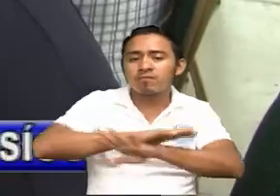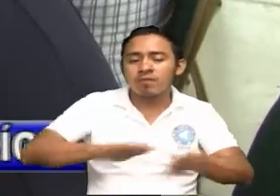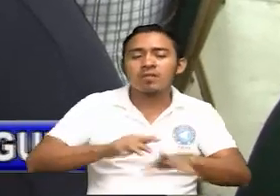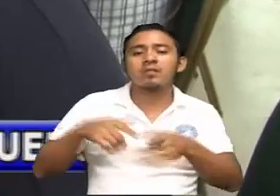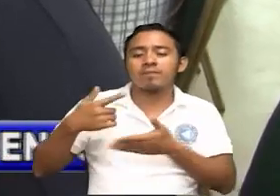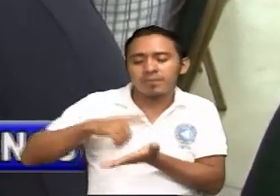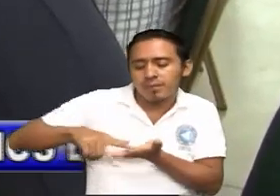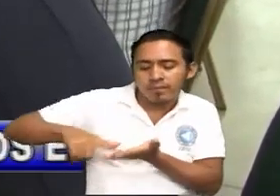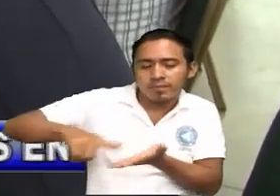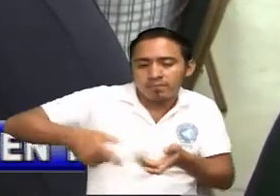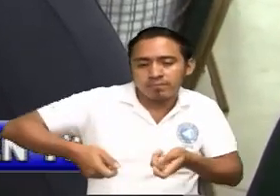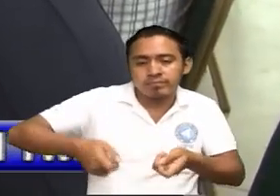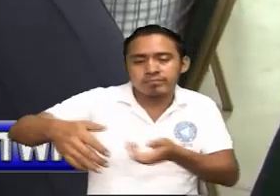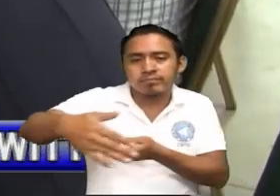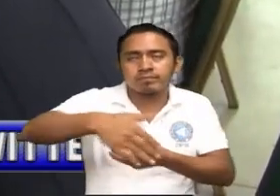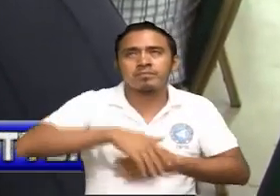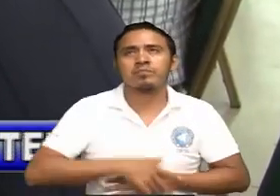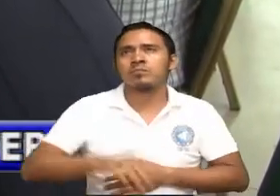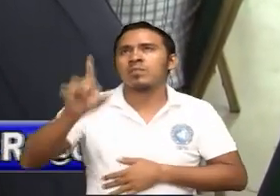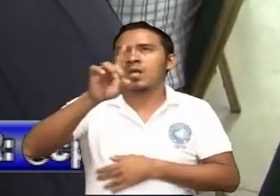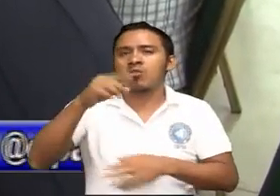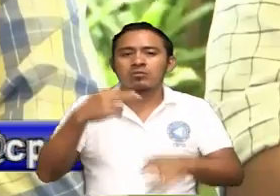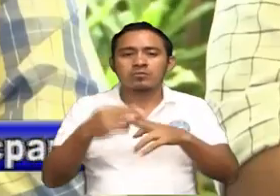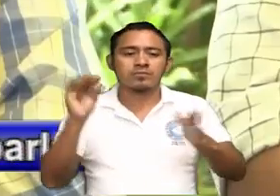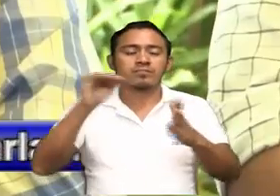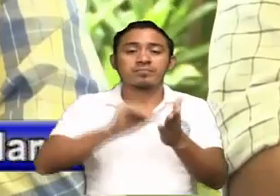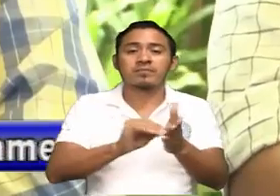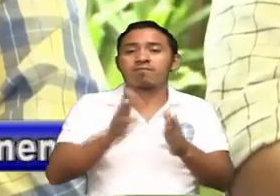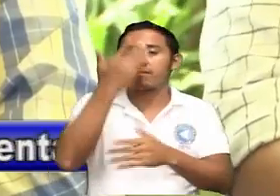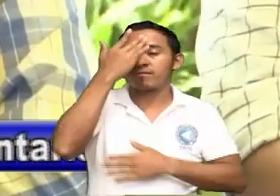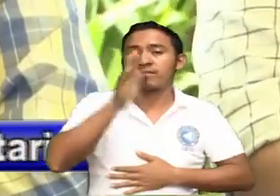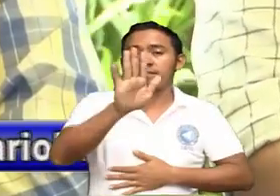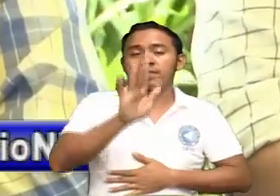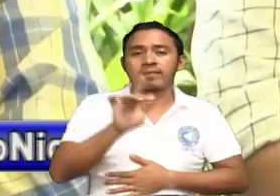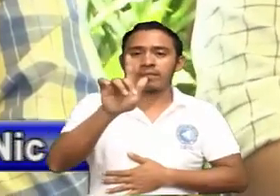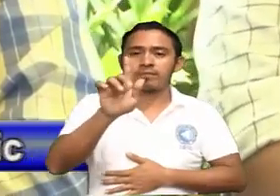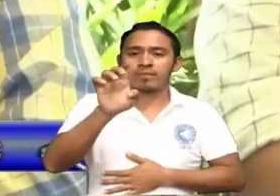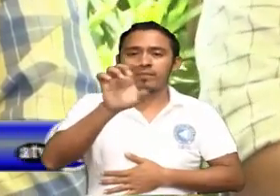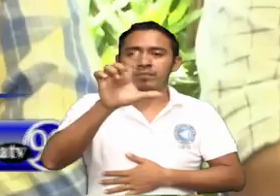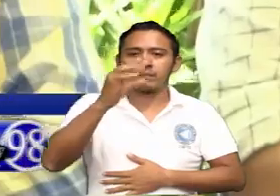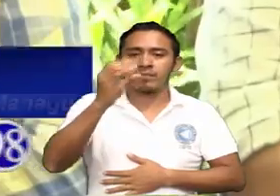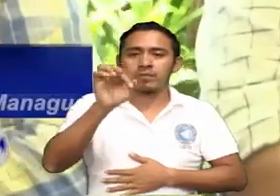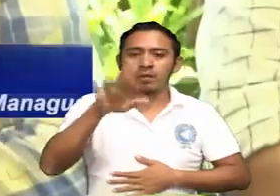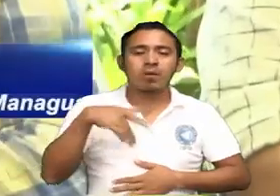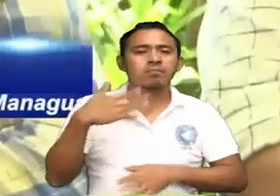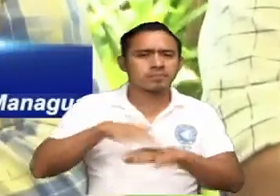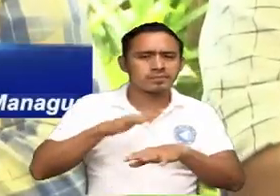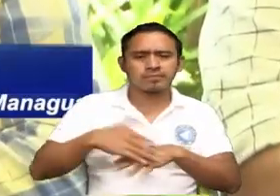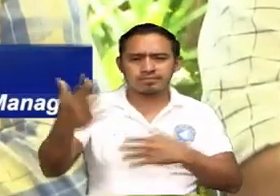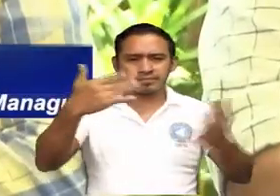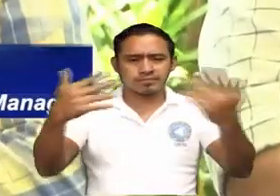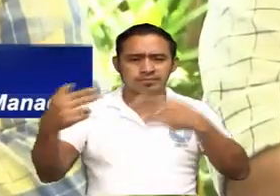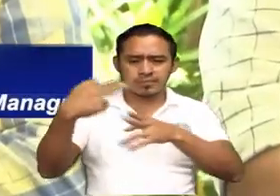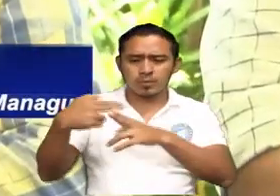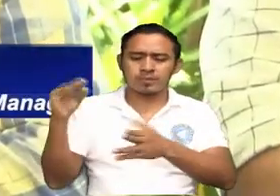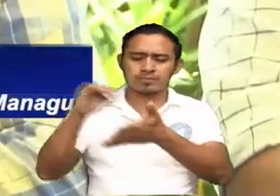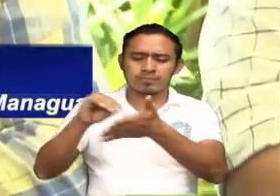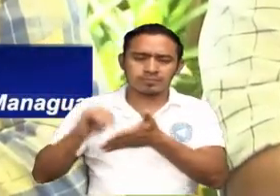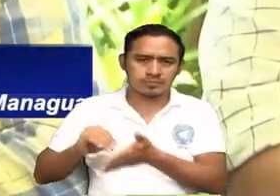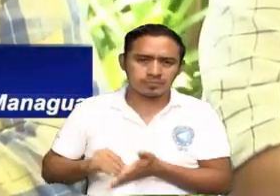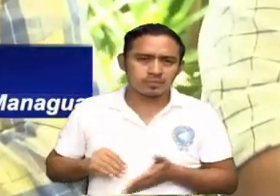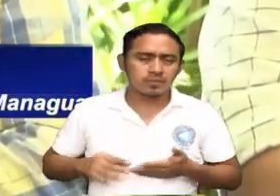inscripciones estarán frente a Telcor. Los invitamos para que se inscriban, ¿verdad?